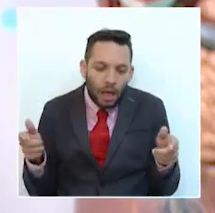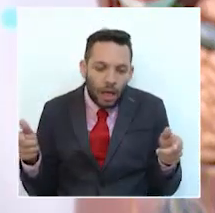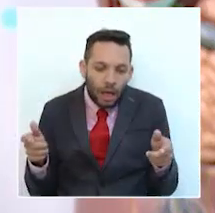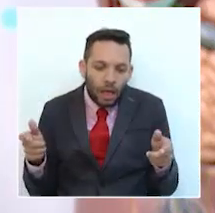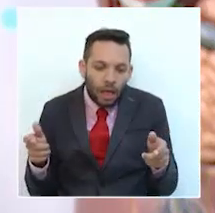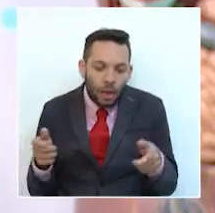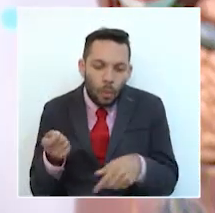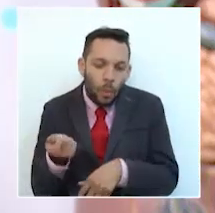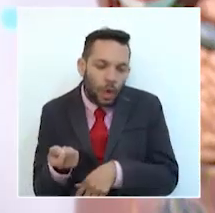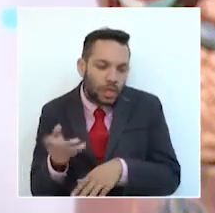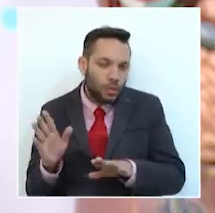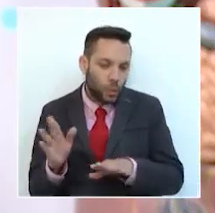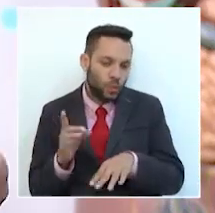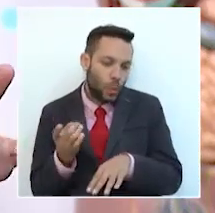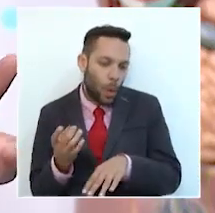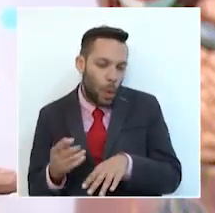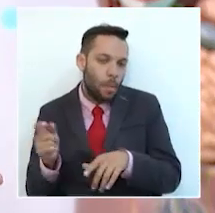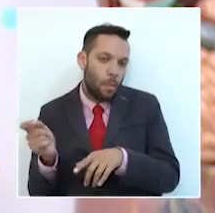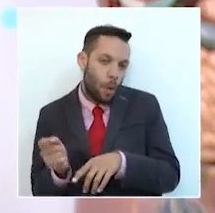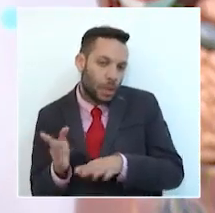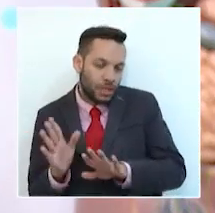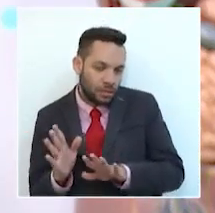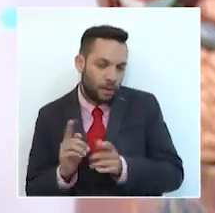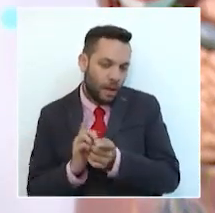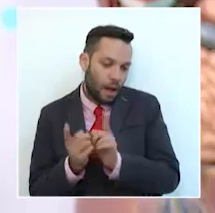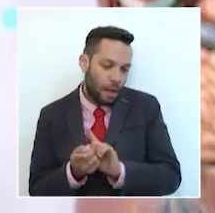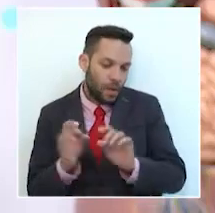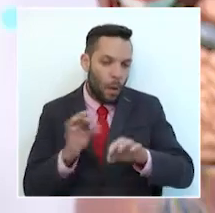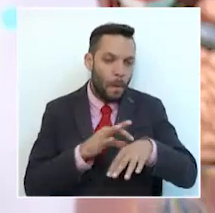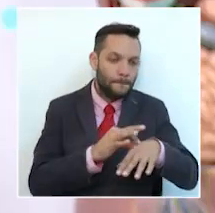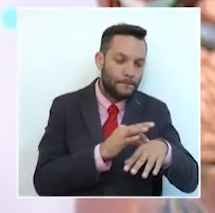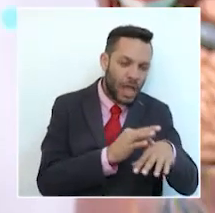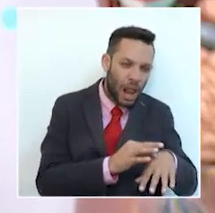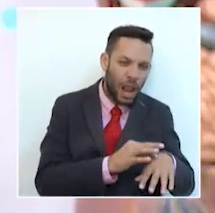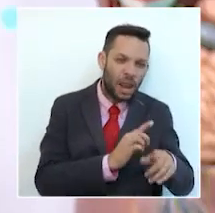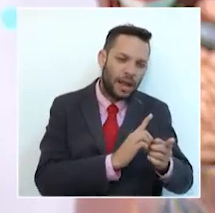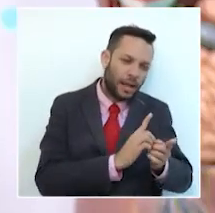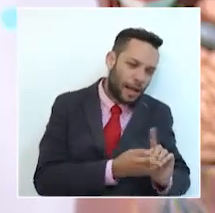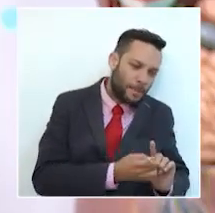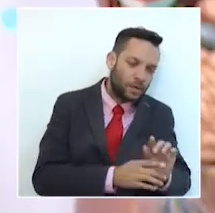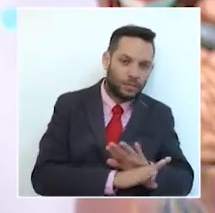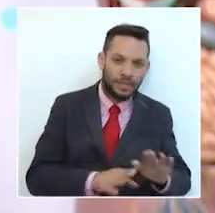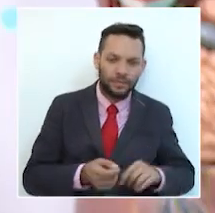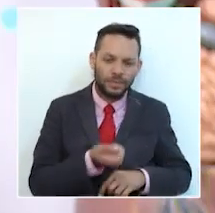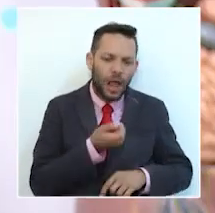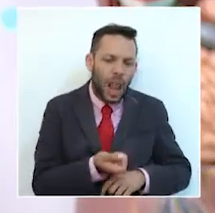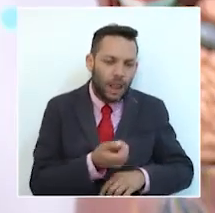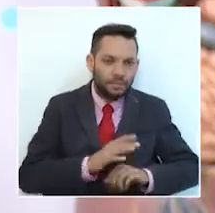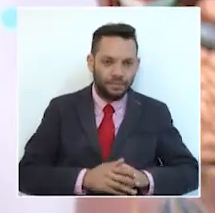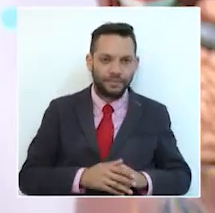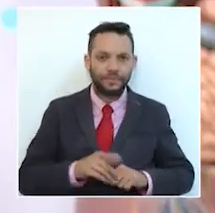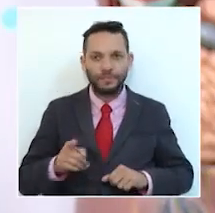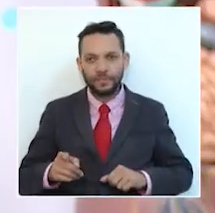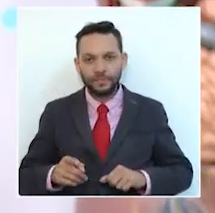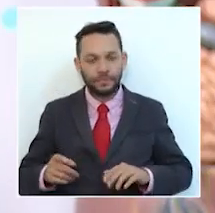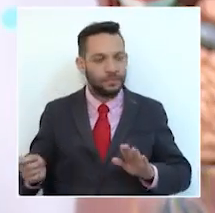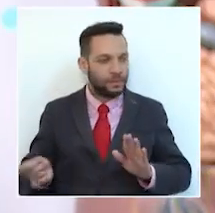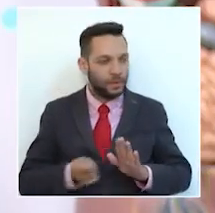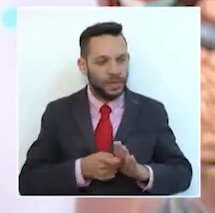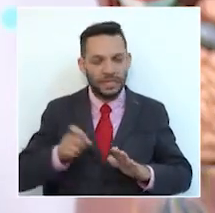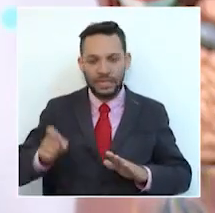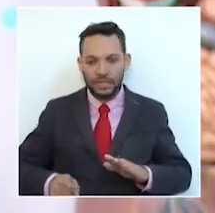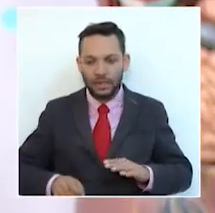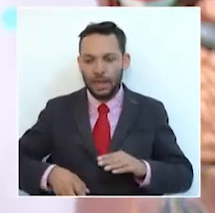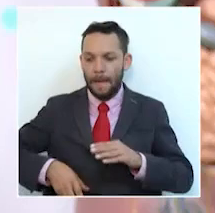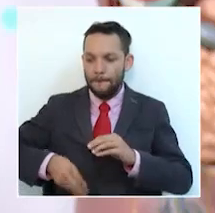si es un problema articular por ejemplo o calmar un poco la piel si estamos tratando de una dermatitis por ejemplo pero con aplicaciones